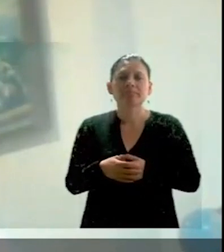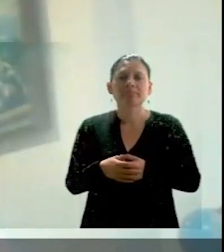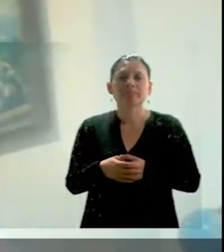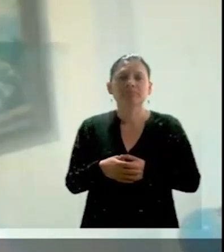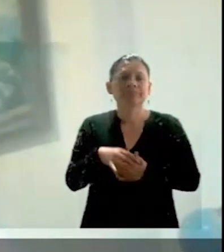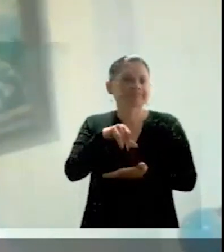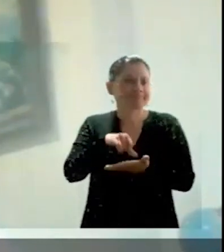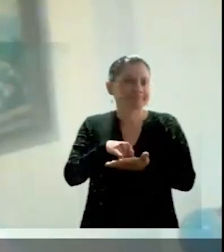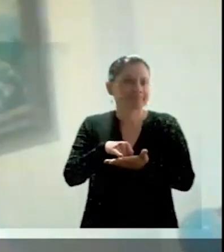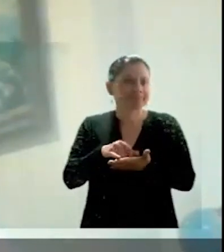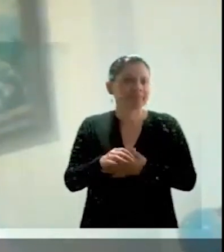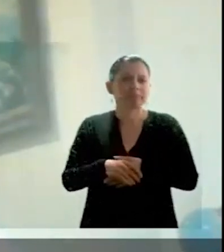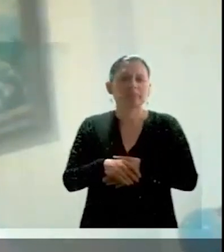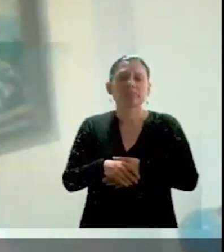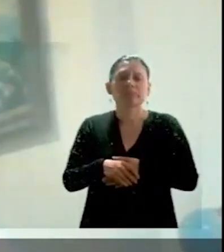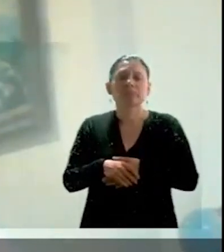esto de que